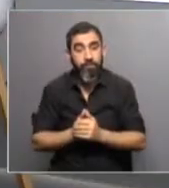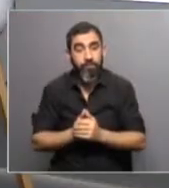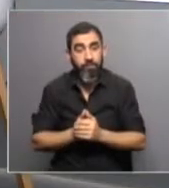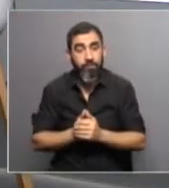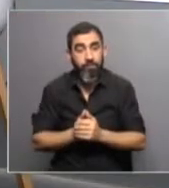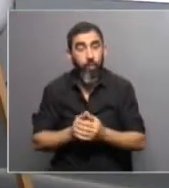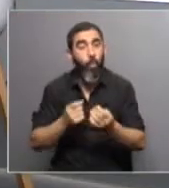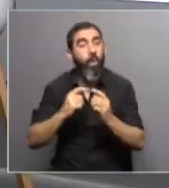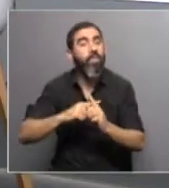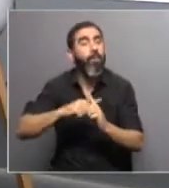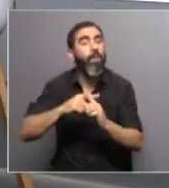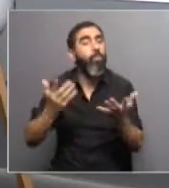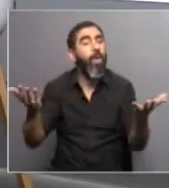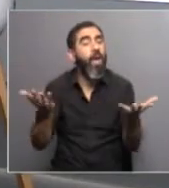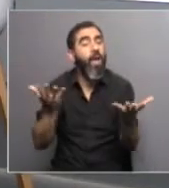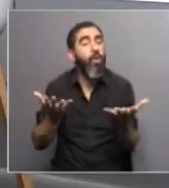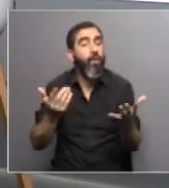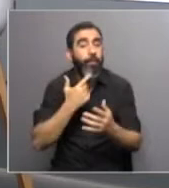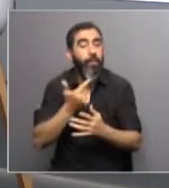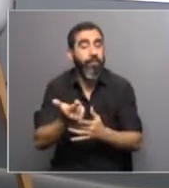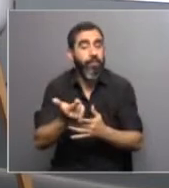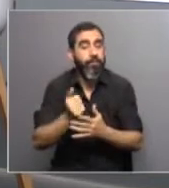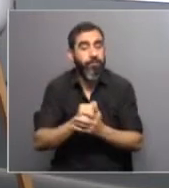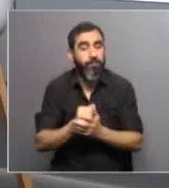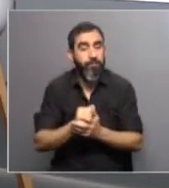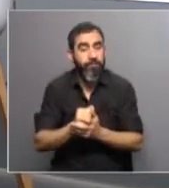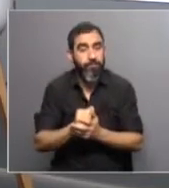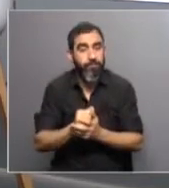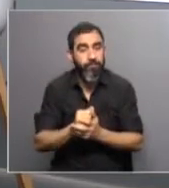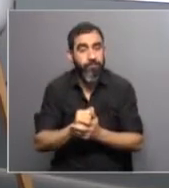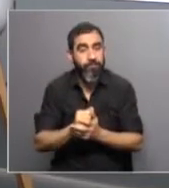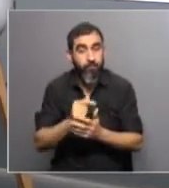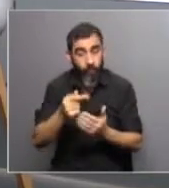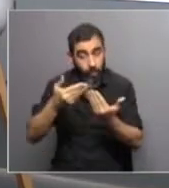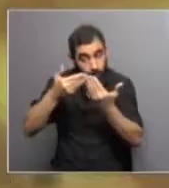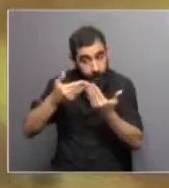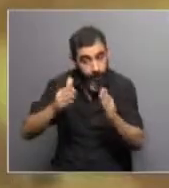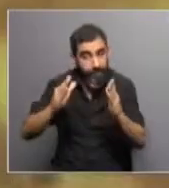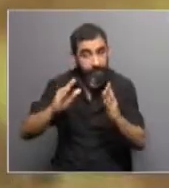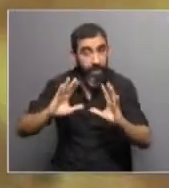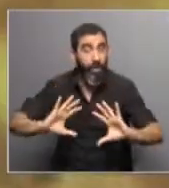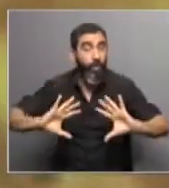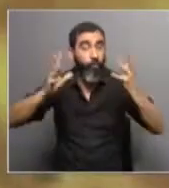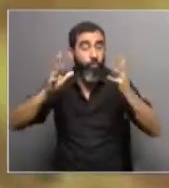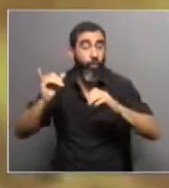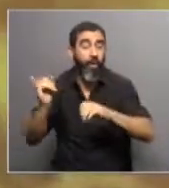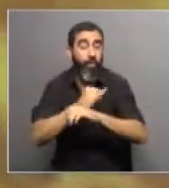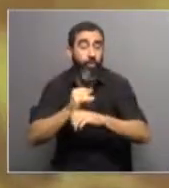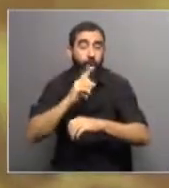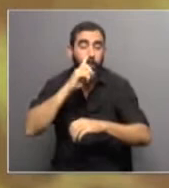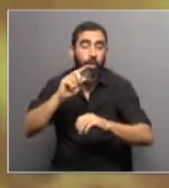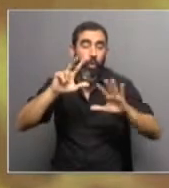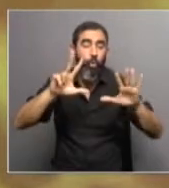cuál es la temperatura hoy, con lo que es la temperatura enseguida de que comenzó la revolución industrial, o sea,